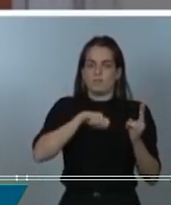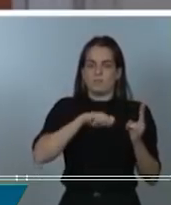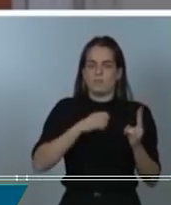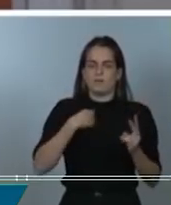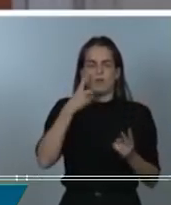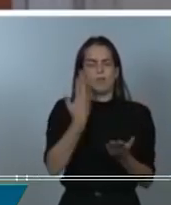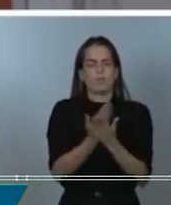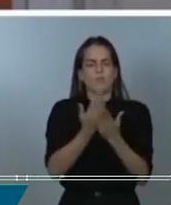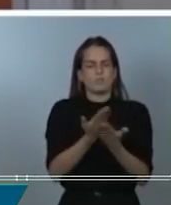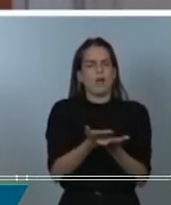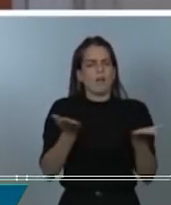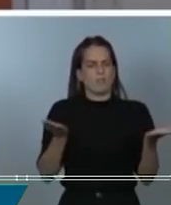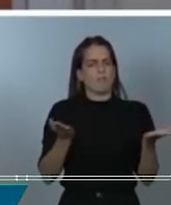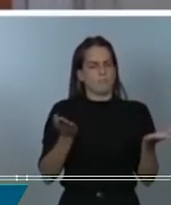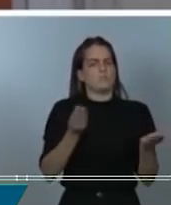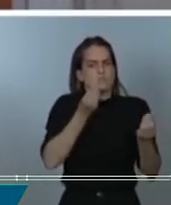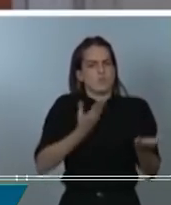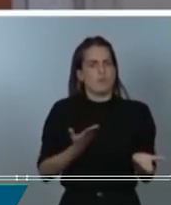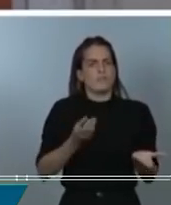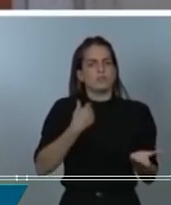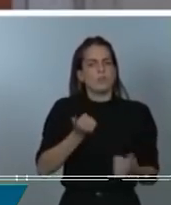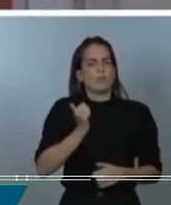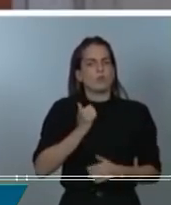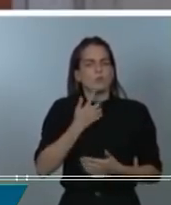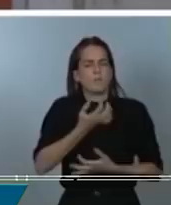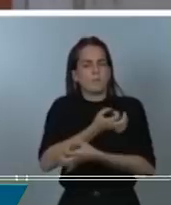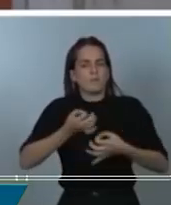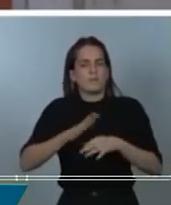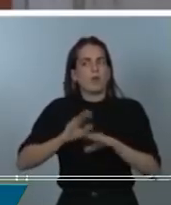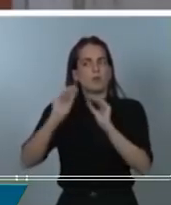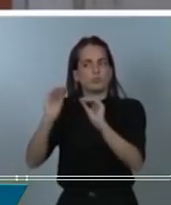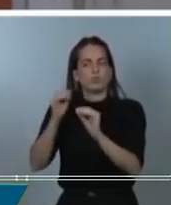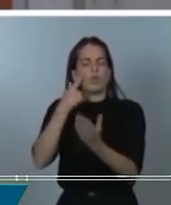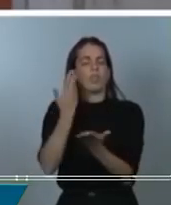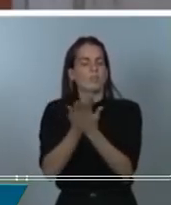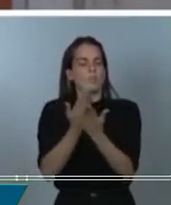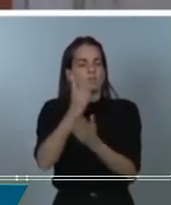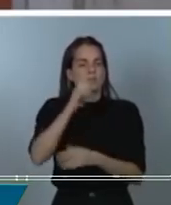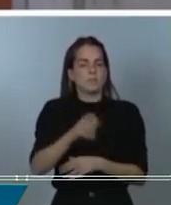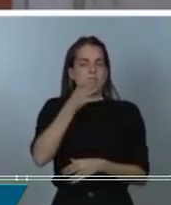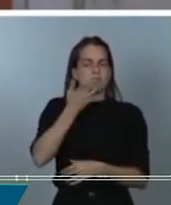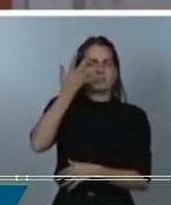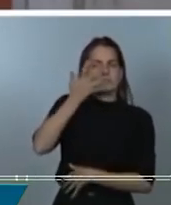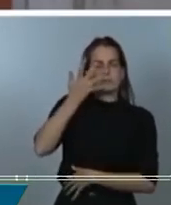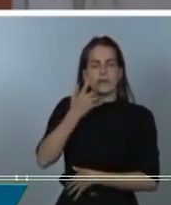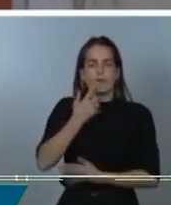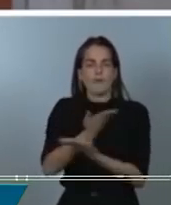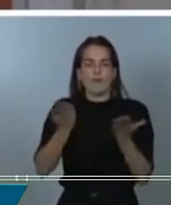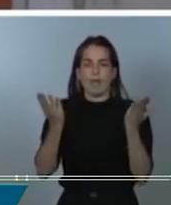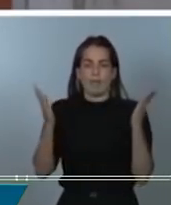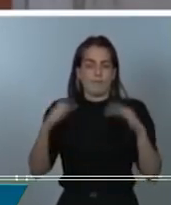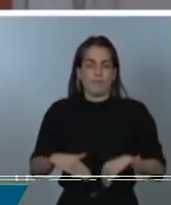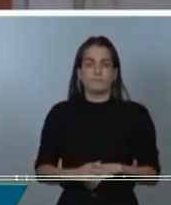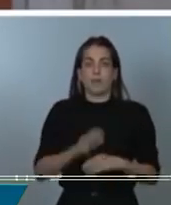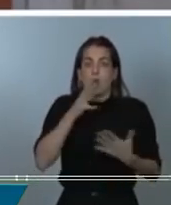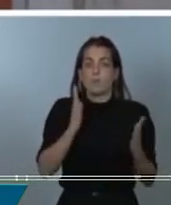todavía la bola de cristal. Yo creo que la economía le va a hacer mucho daño, pero no metemos ahora esta variable, ya lo veremos. Lo que él cree es que esto